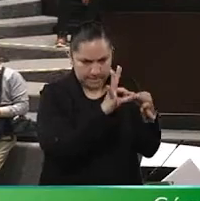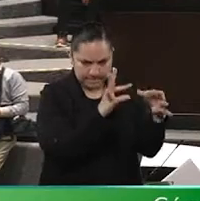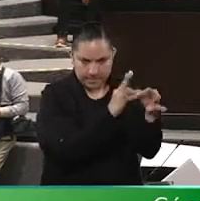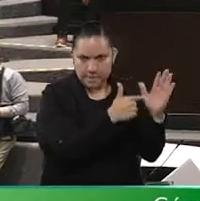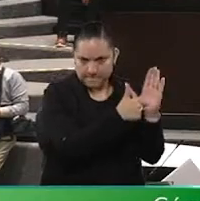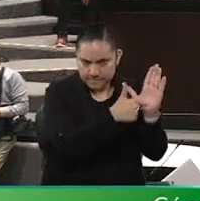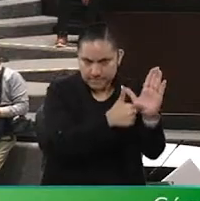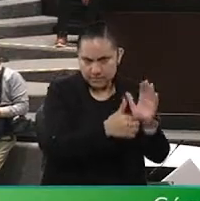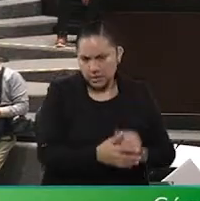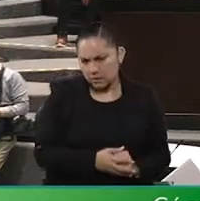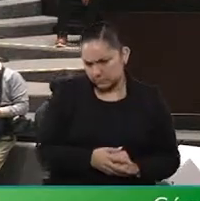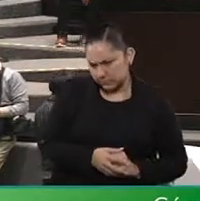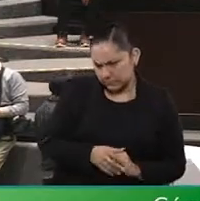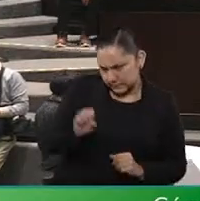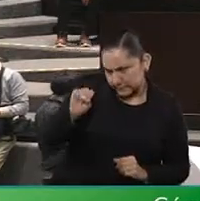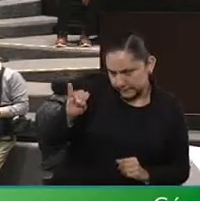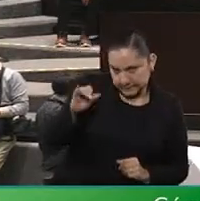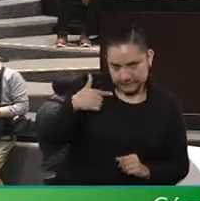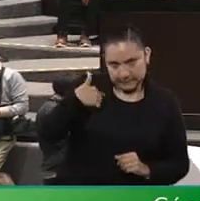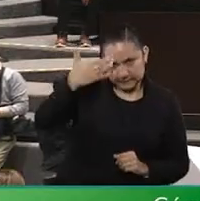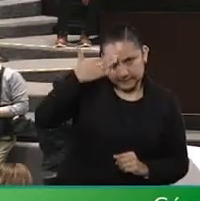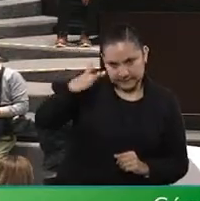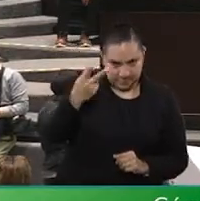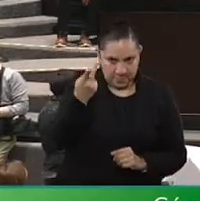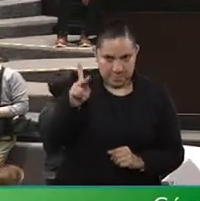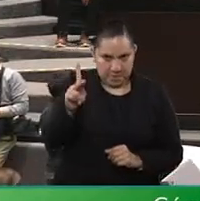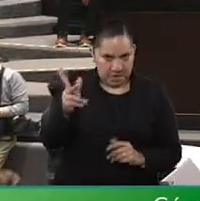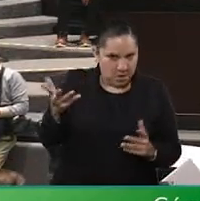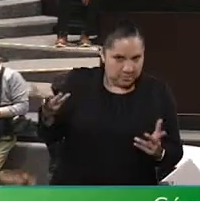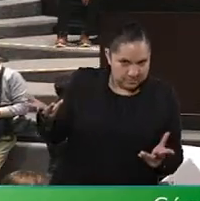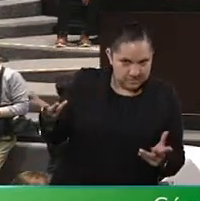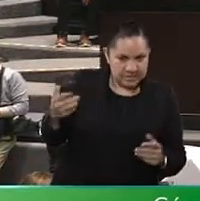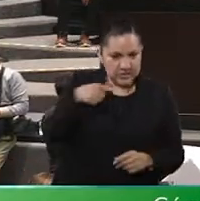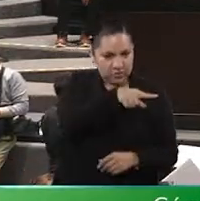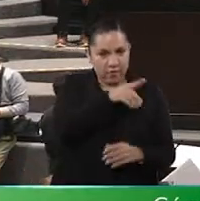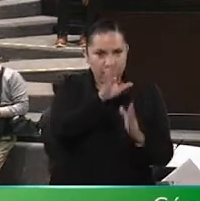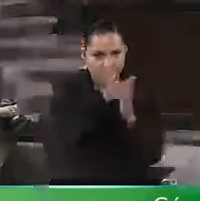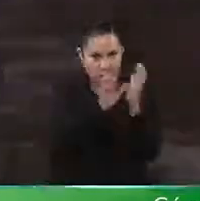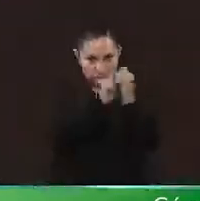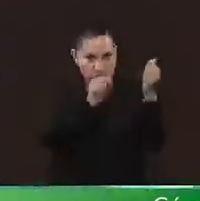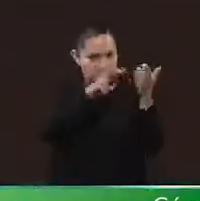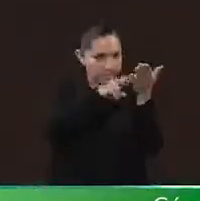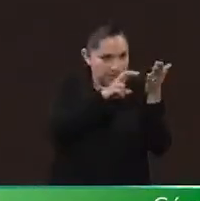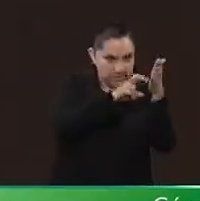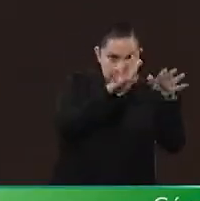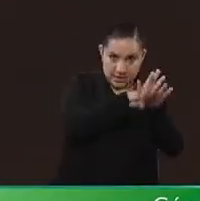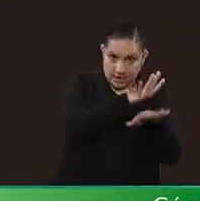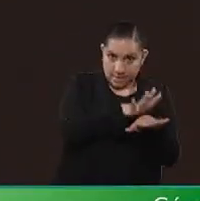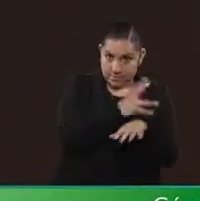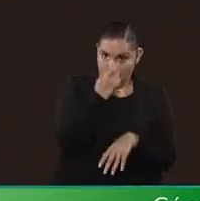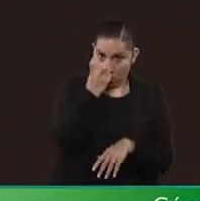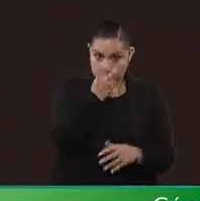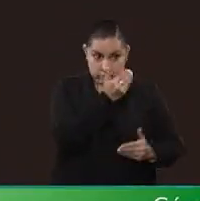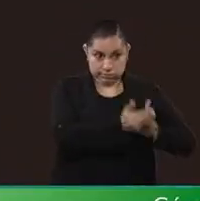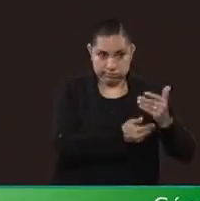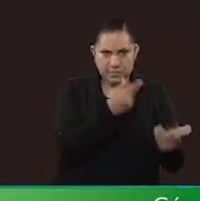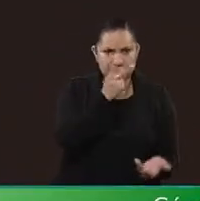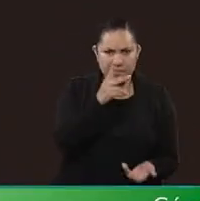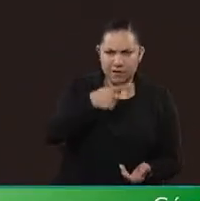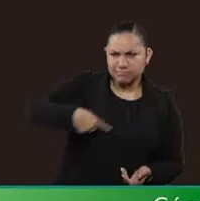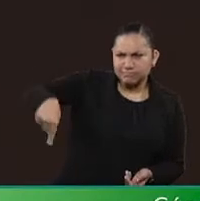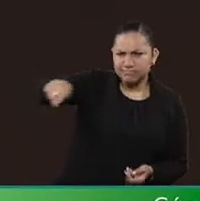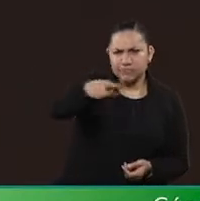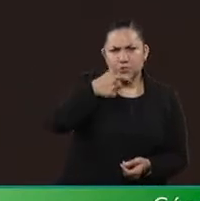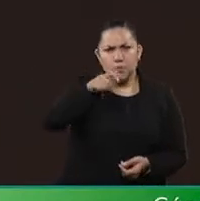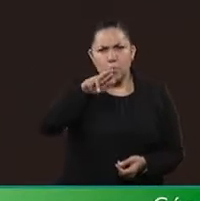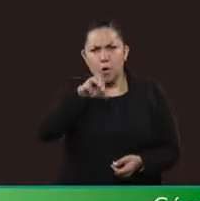Gracias, presidente. Pero de verdad, desde acá, una reforma constitucional, en este momento no hay quórum. La razón de